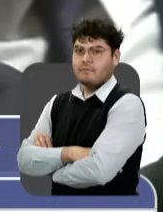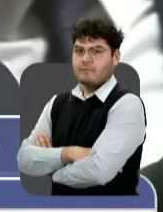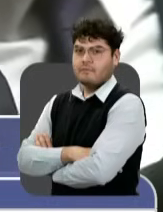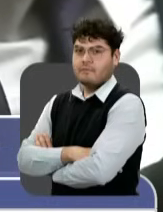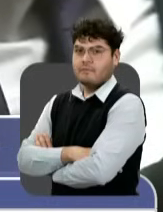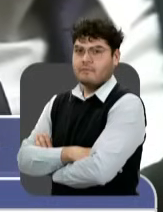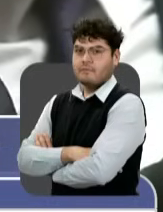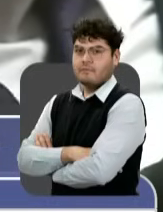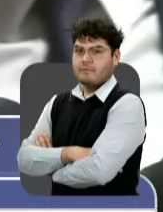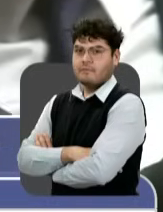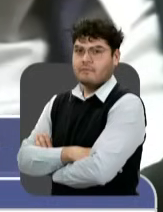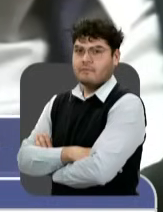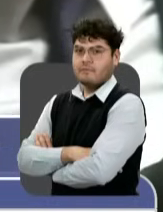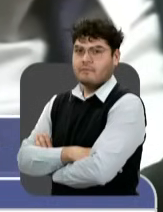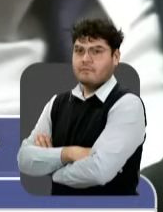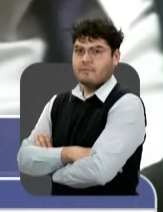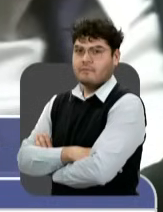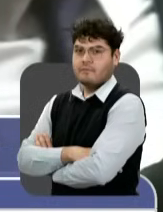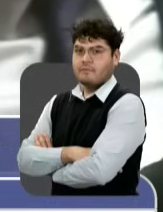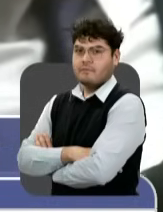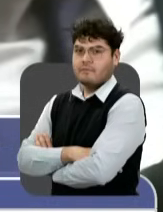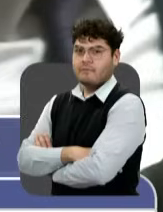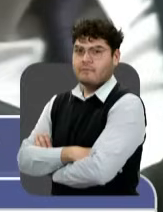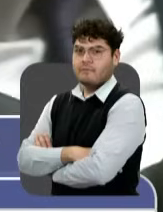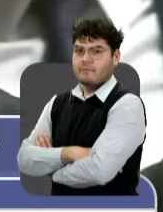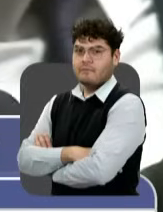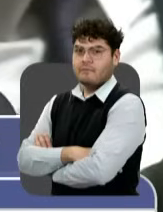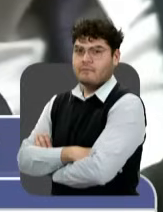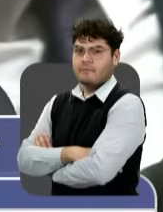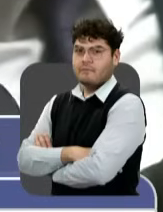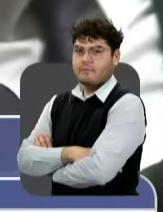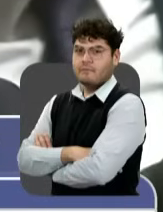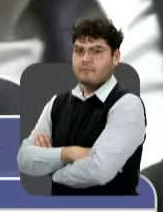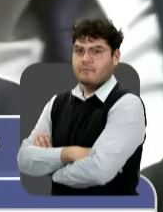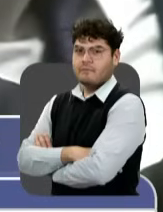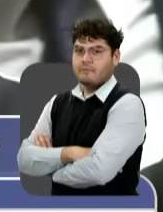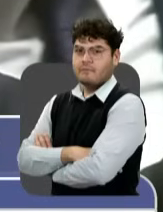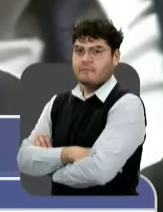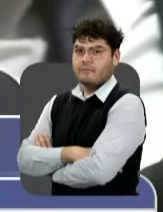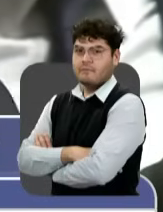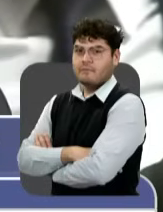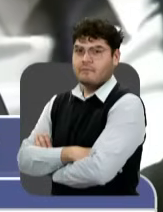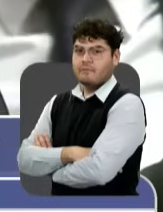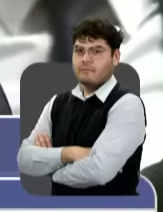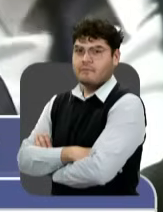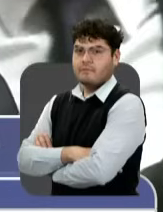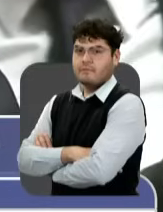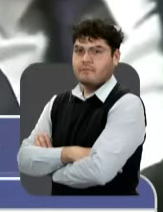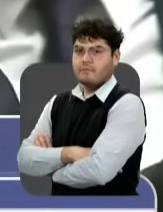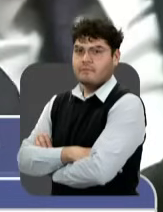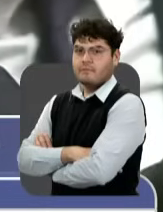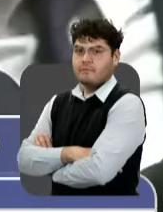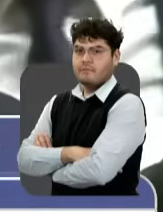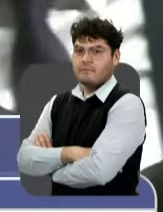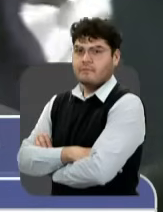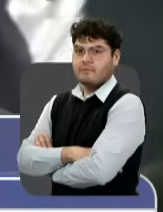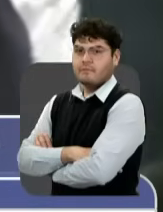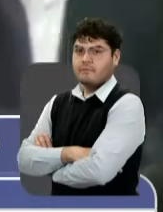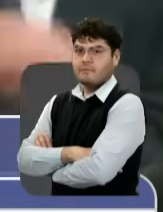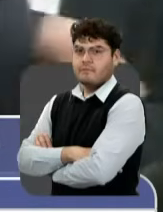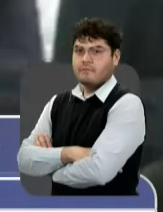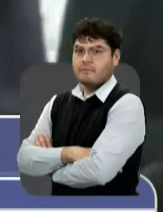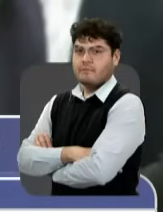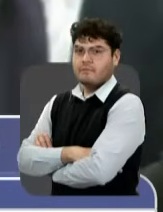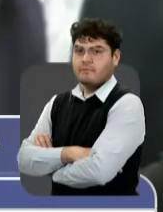cuenta personal del imputado Robles se realizaban estas transferencias, que suman más de 1.500.000 pesos en el caso del funcionario de la